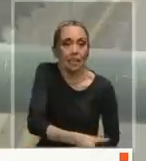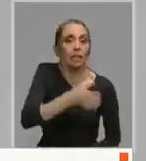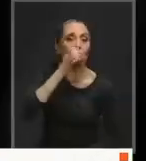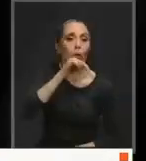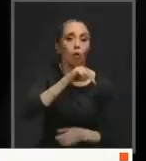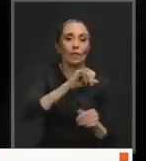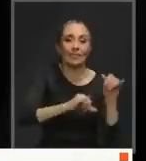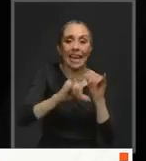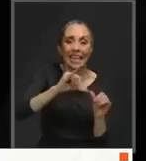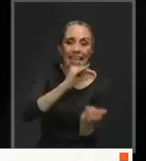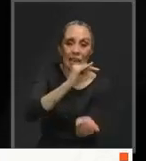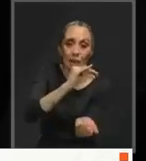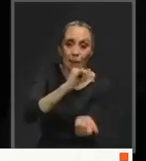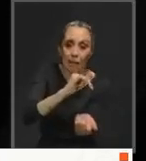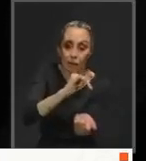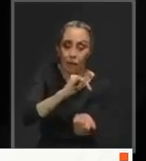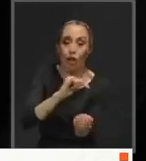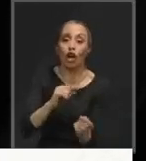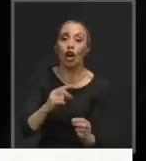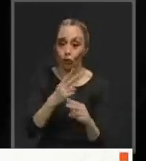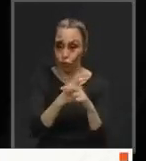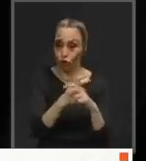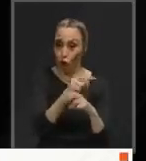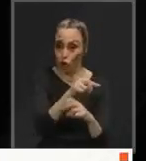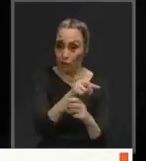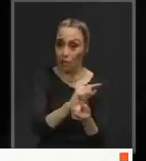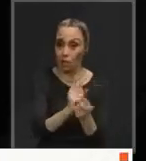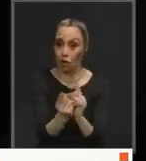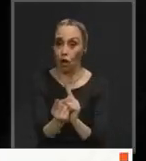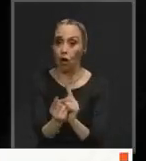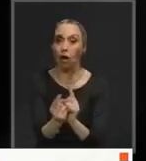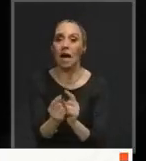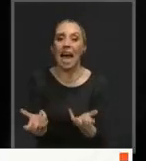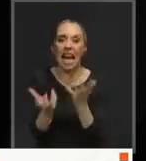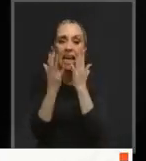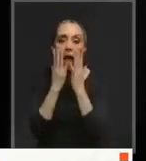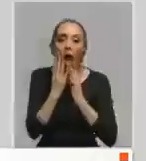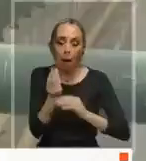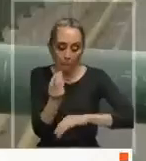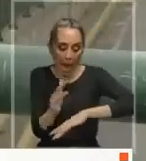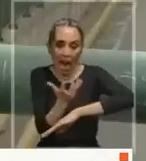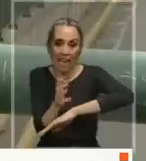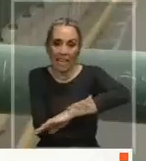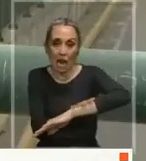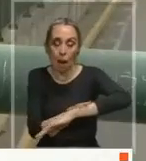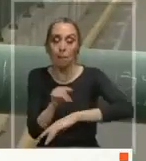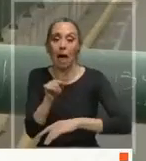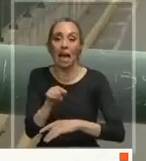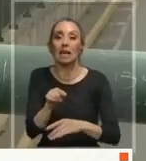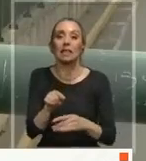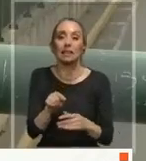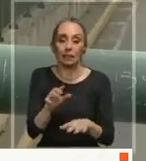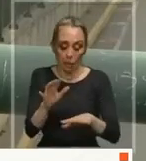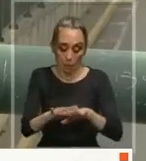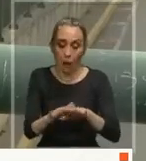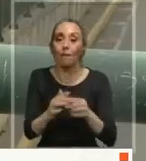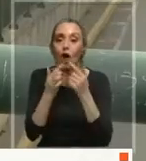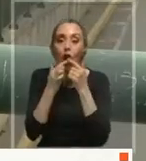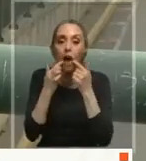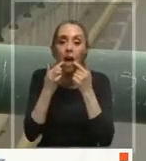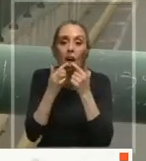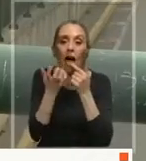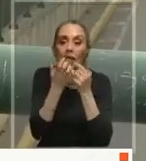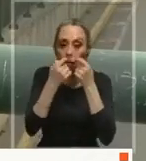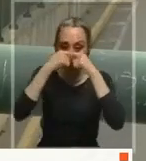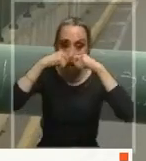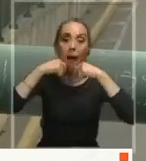producto. Porque además de ser tóxico, provoca quemaduras. Generalmente quemaduras de la zona expuesta, la boca, la mucosa,